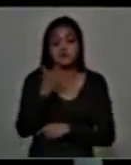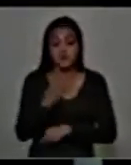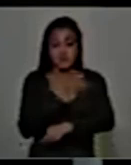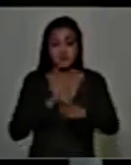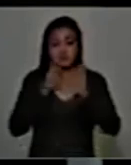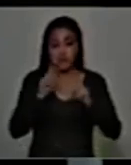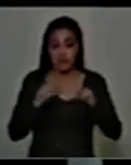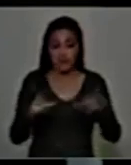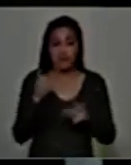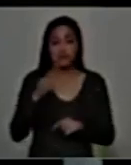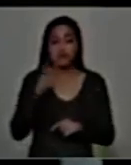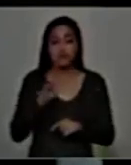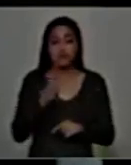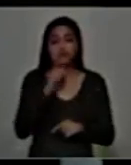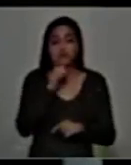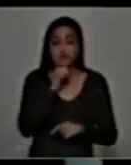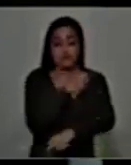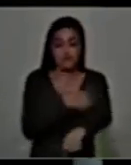su reparación